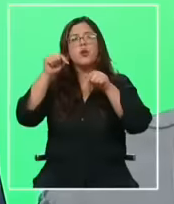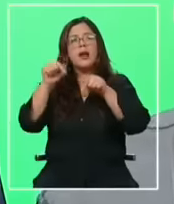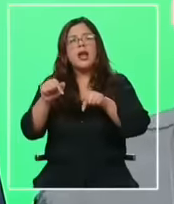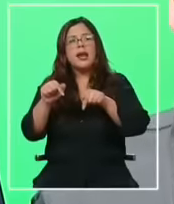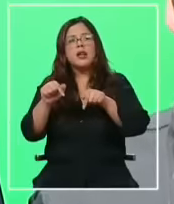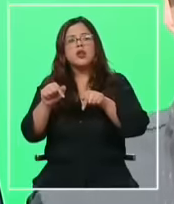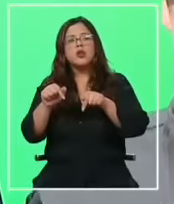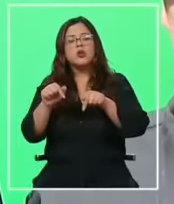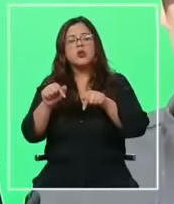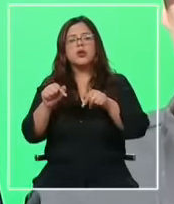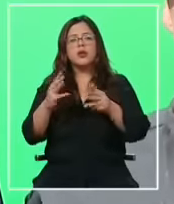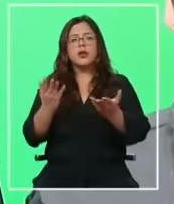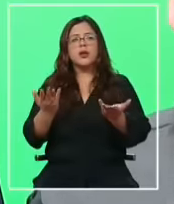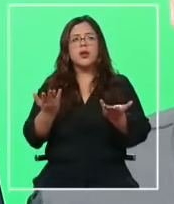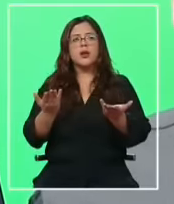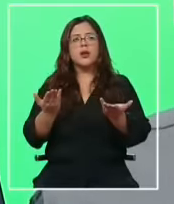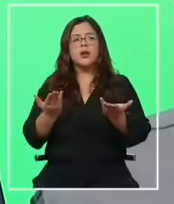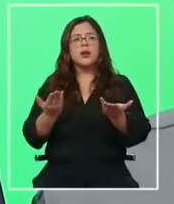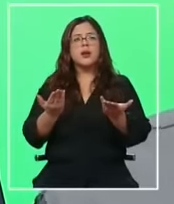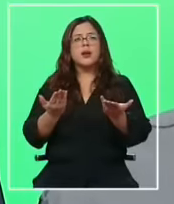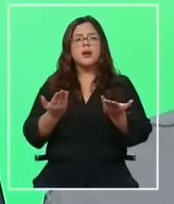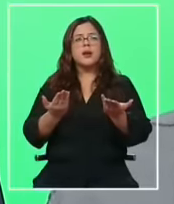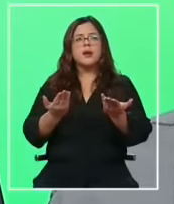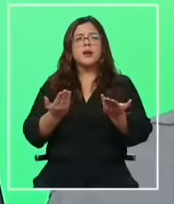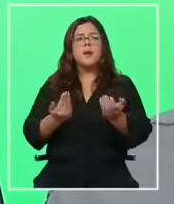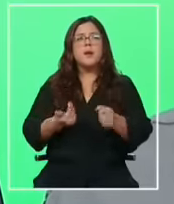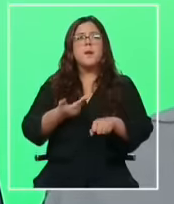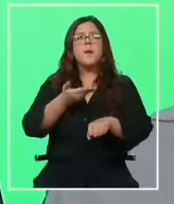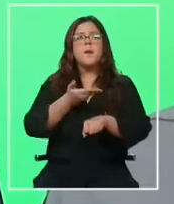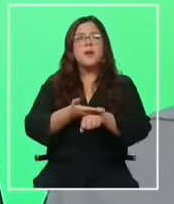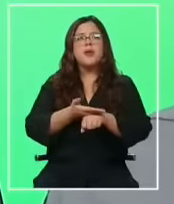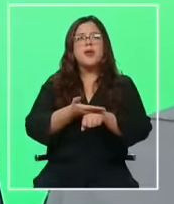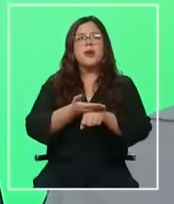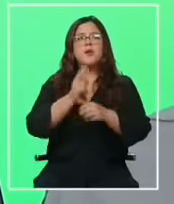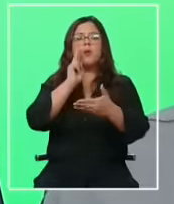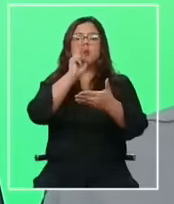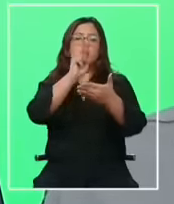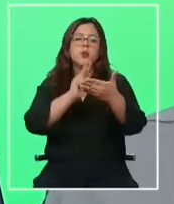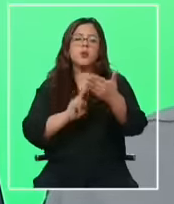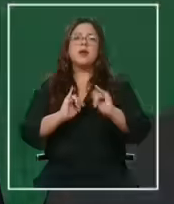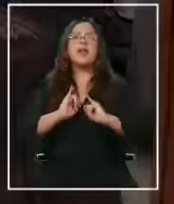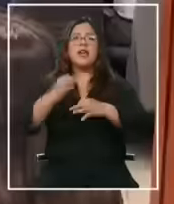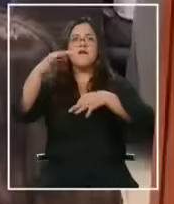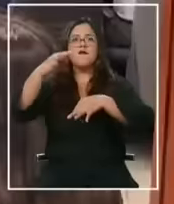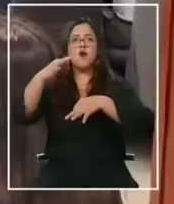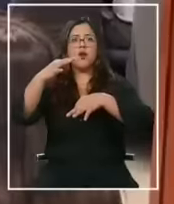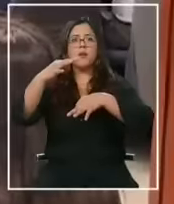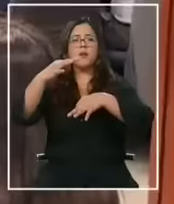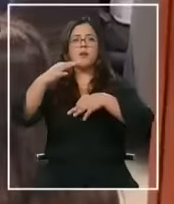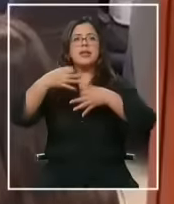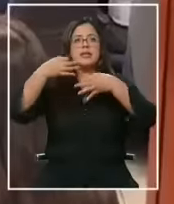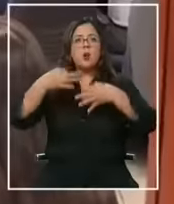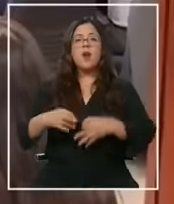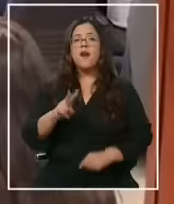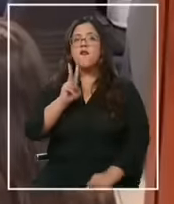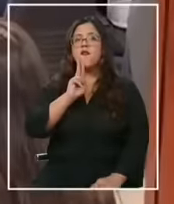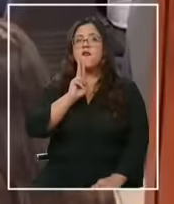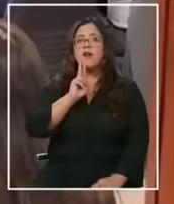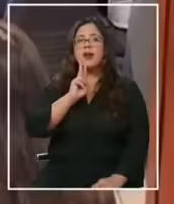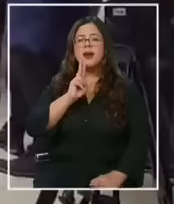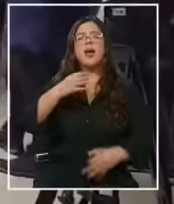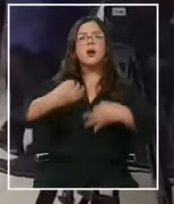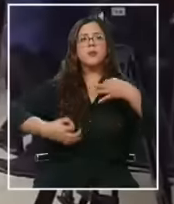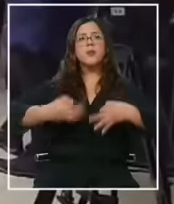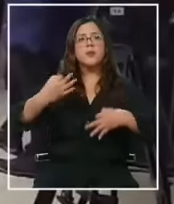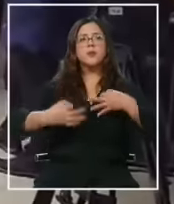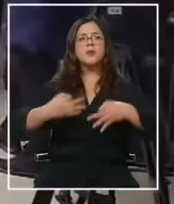caso en específico nosotros apelamos a que se observe el informe de seguridad que presentamos. Este viernes se realizará la